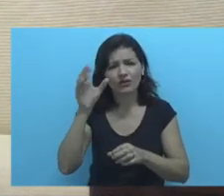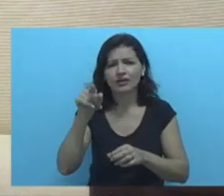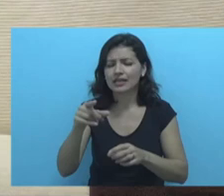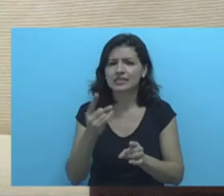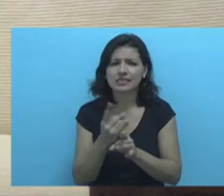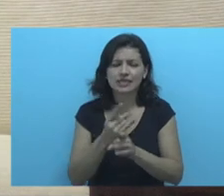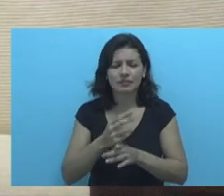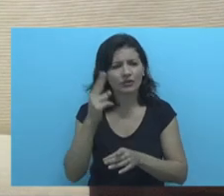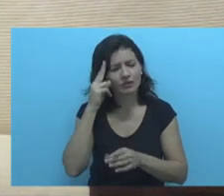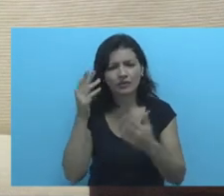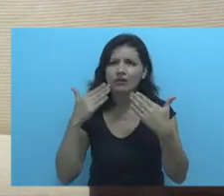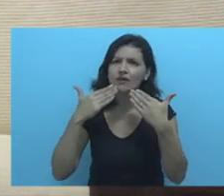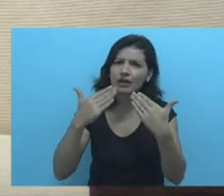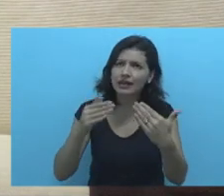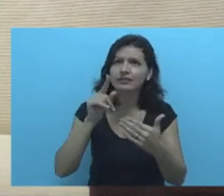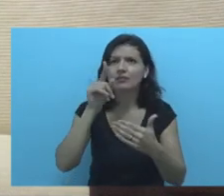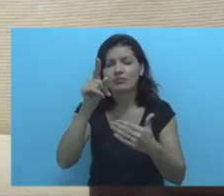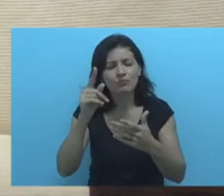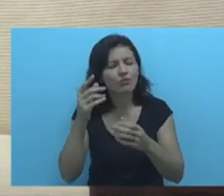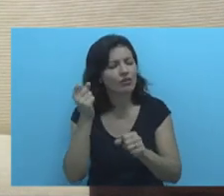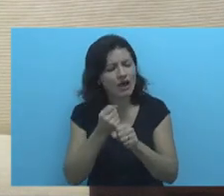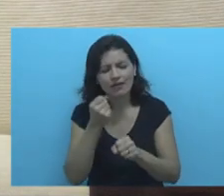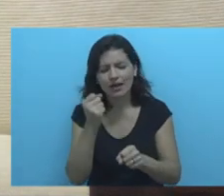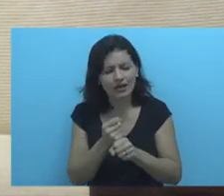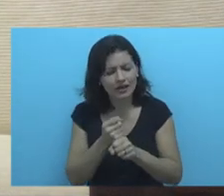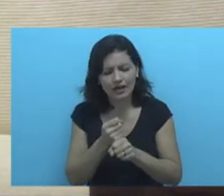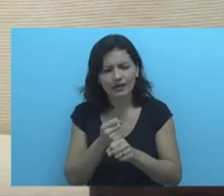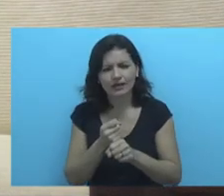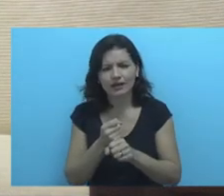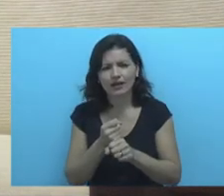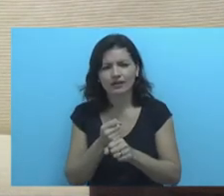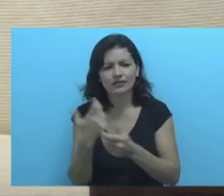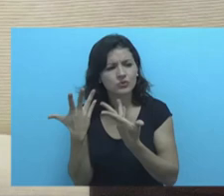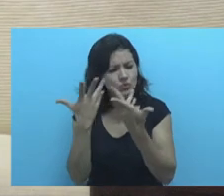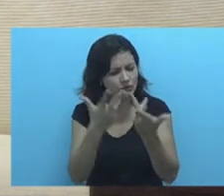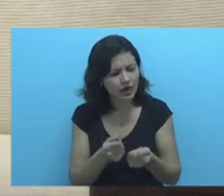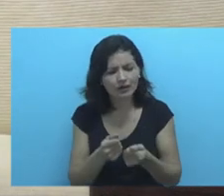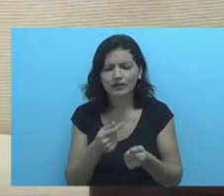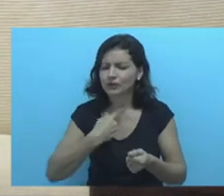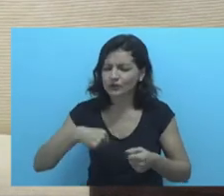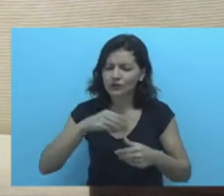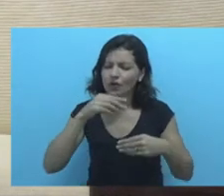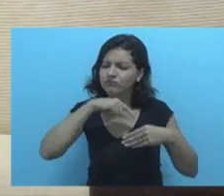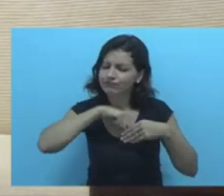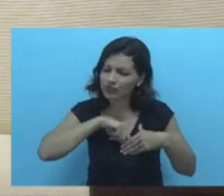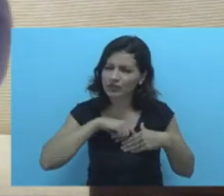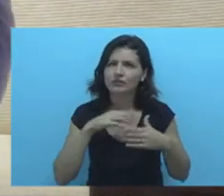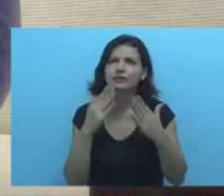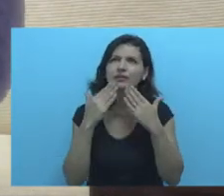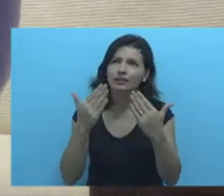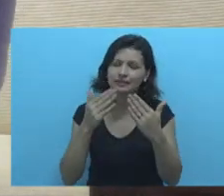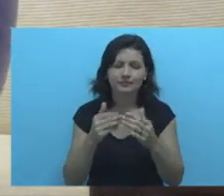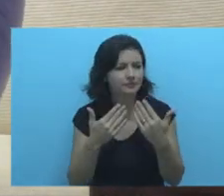Miguel, todo lo que hiciste por nosotros, todo lo que hiciste por los demás, lo vamos a llevar siempre adentro. Muchas gracias.